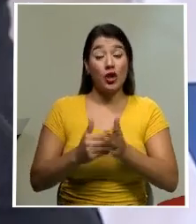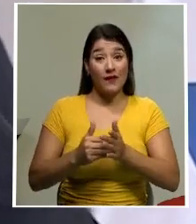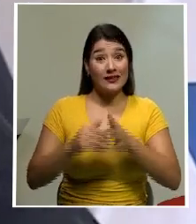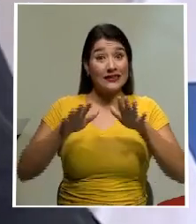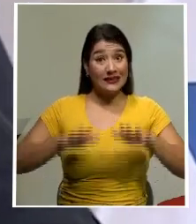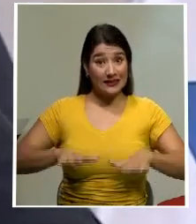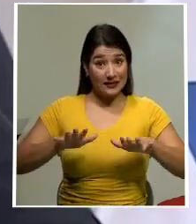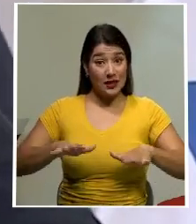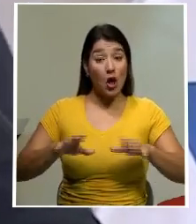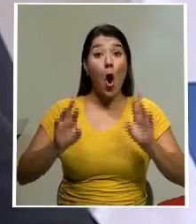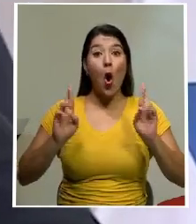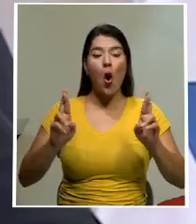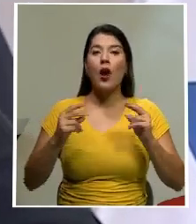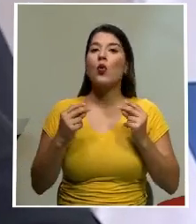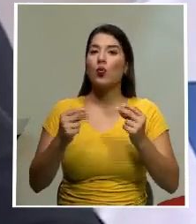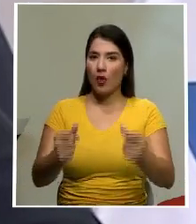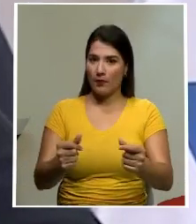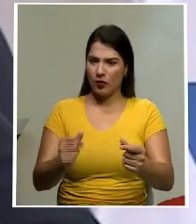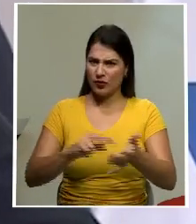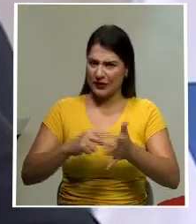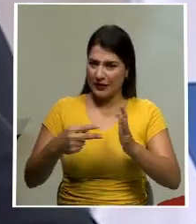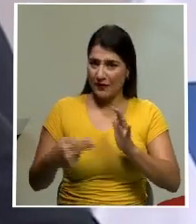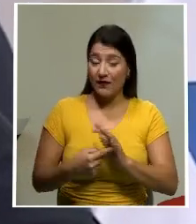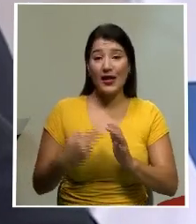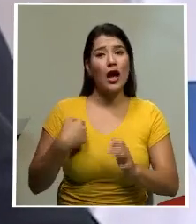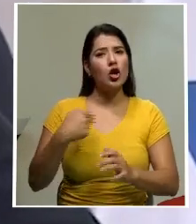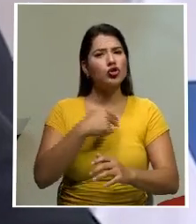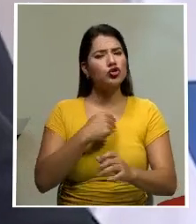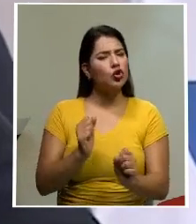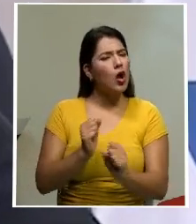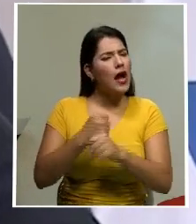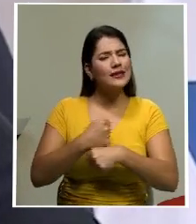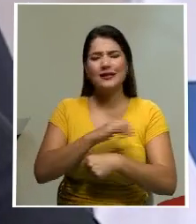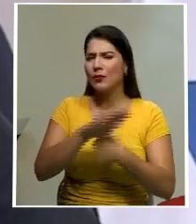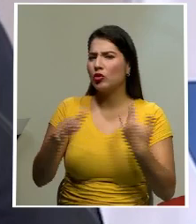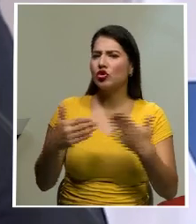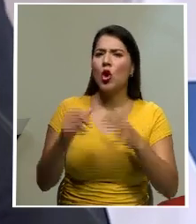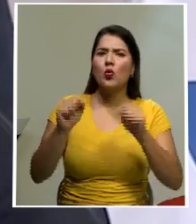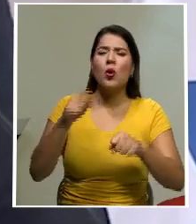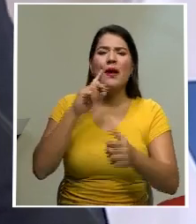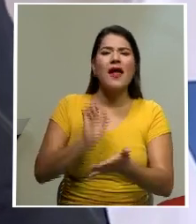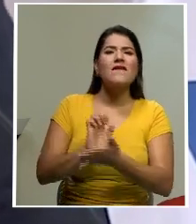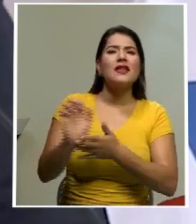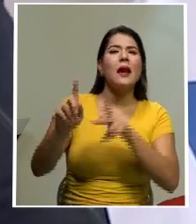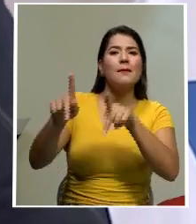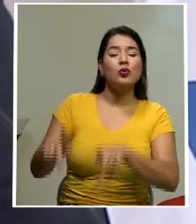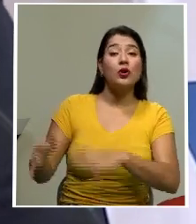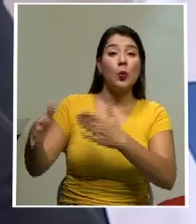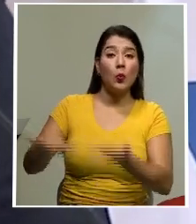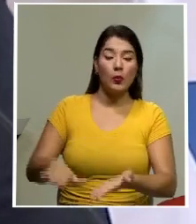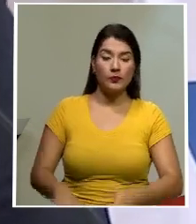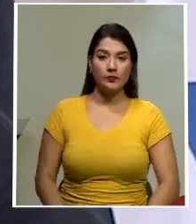restablecerla rápidamente. Quiero decir que hacemos esto haciendo lo máximo para evitar víctimas civiles.